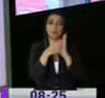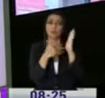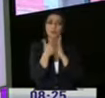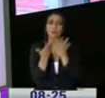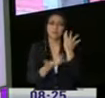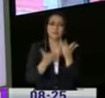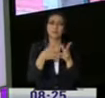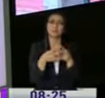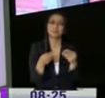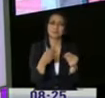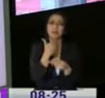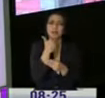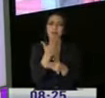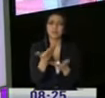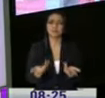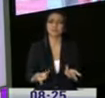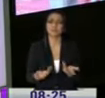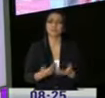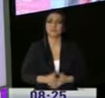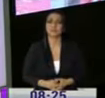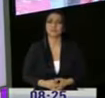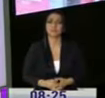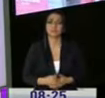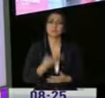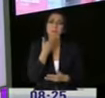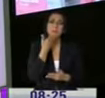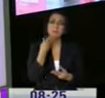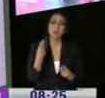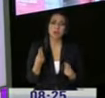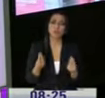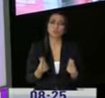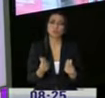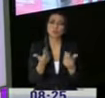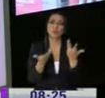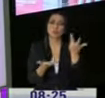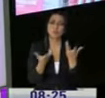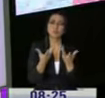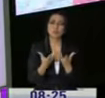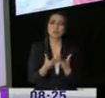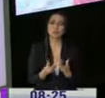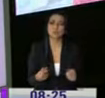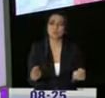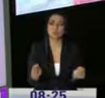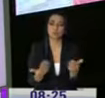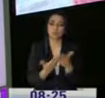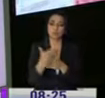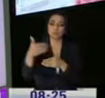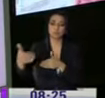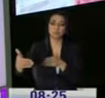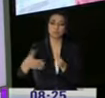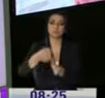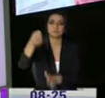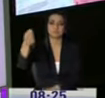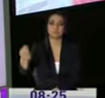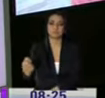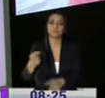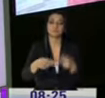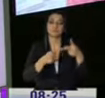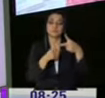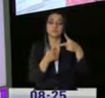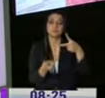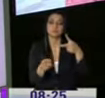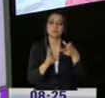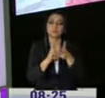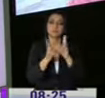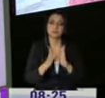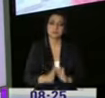darles una mejor alternativa, quizás poner los contenedores. Y la otra, sin duda, vecinos, es muy difícil